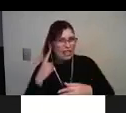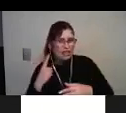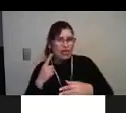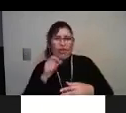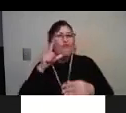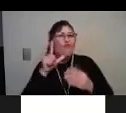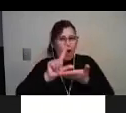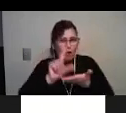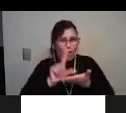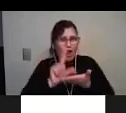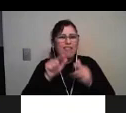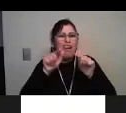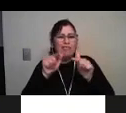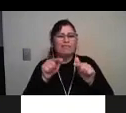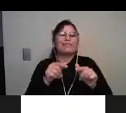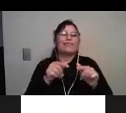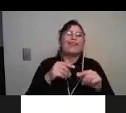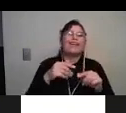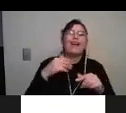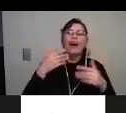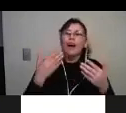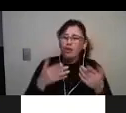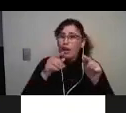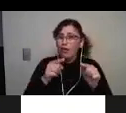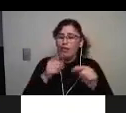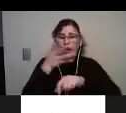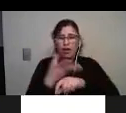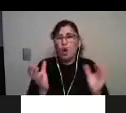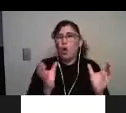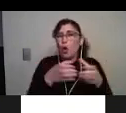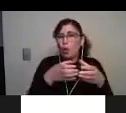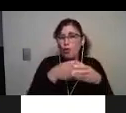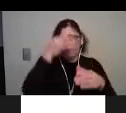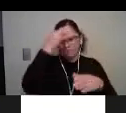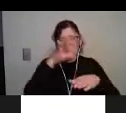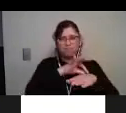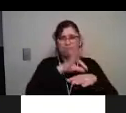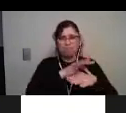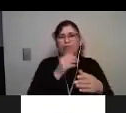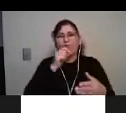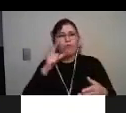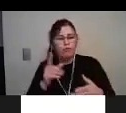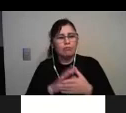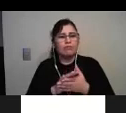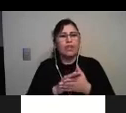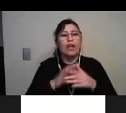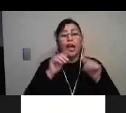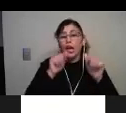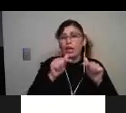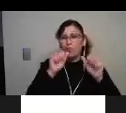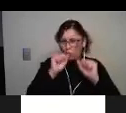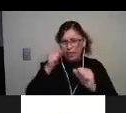en este sentido, las enfermedades neuromusculares conforman un grupo de patologías que la lesión puede estar en